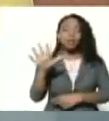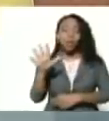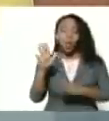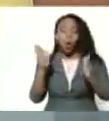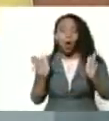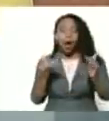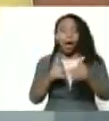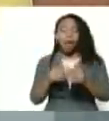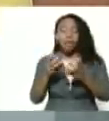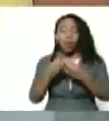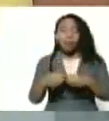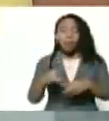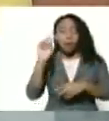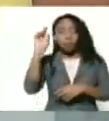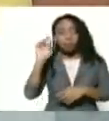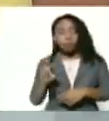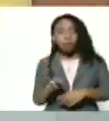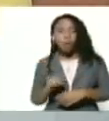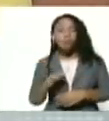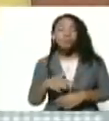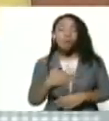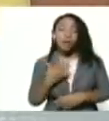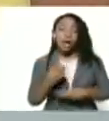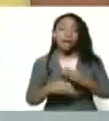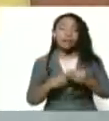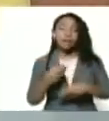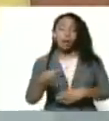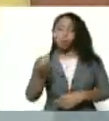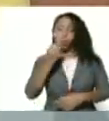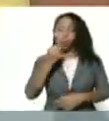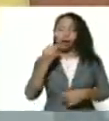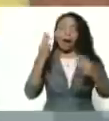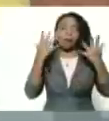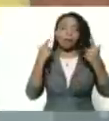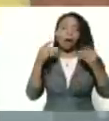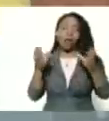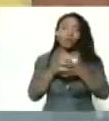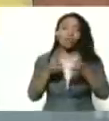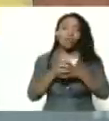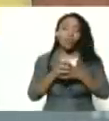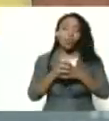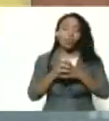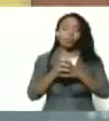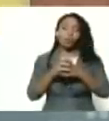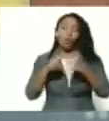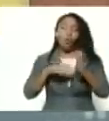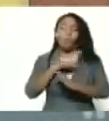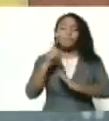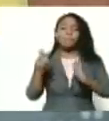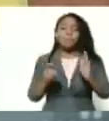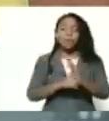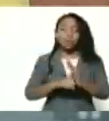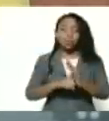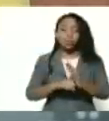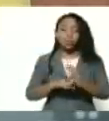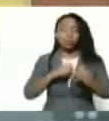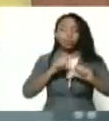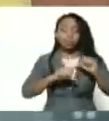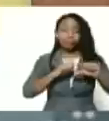diarios y portaría la proteína animal al sector La Mata completo, en plena